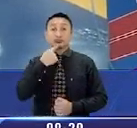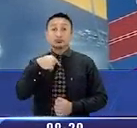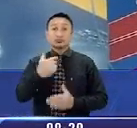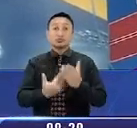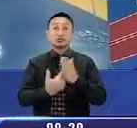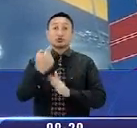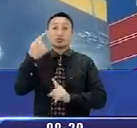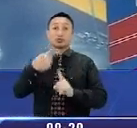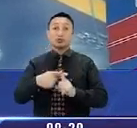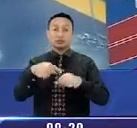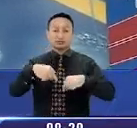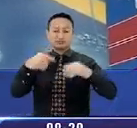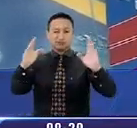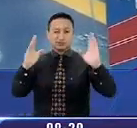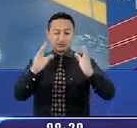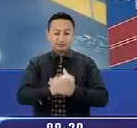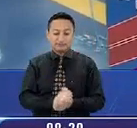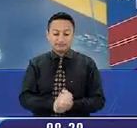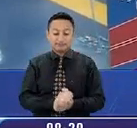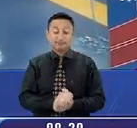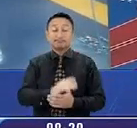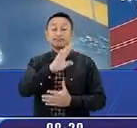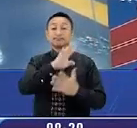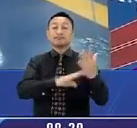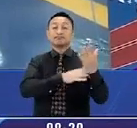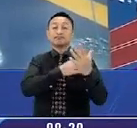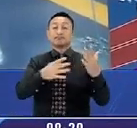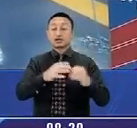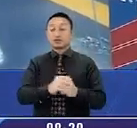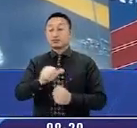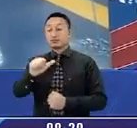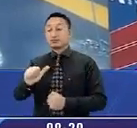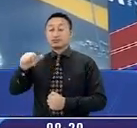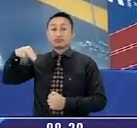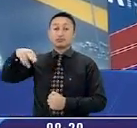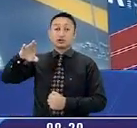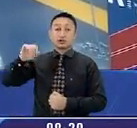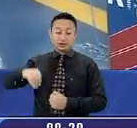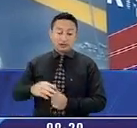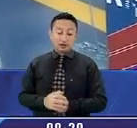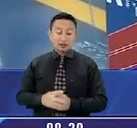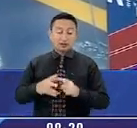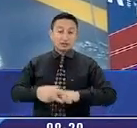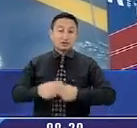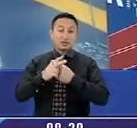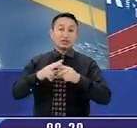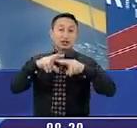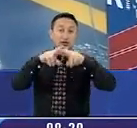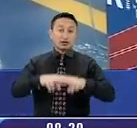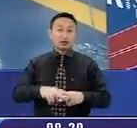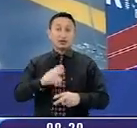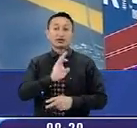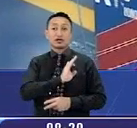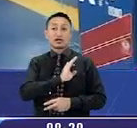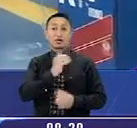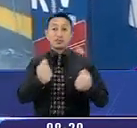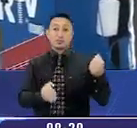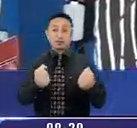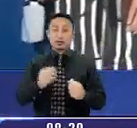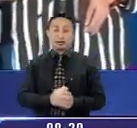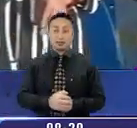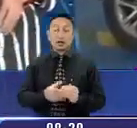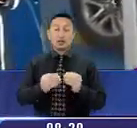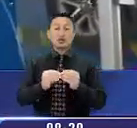mes, mucha atención, porque según el calendario de la Agencia Metropolitana de Tránsito, tienen que realizar la revisión técnica vehicular los vehículos que